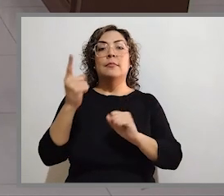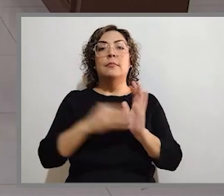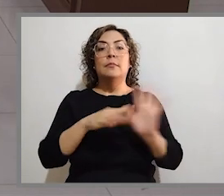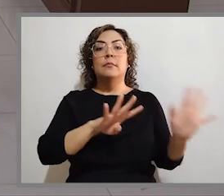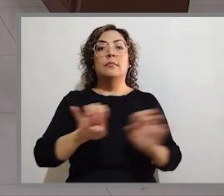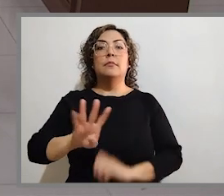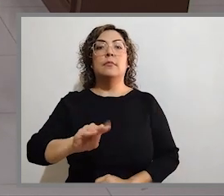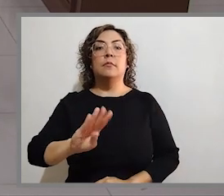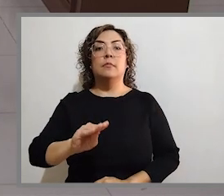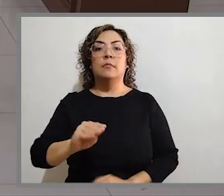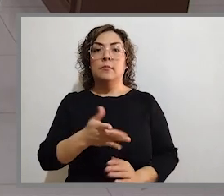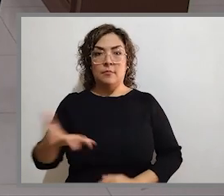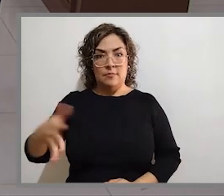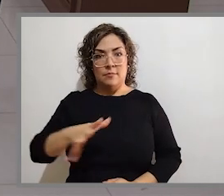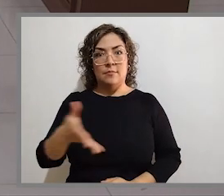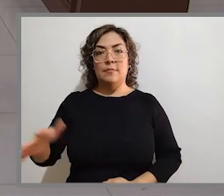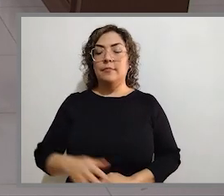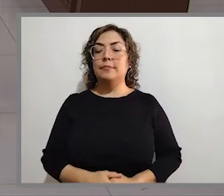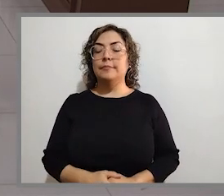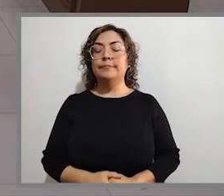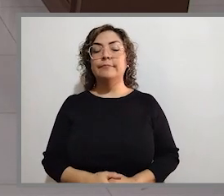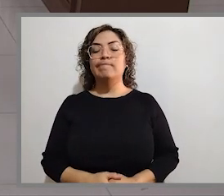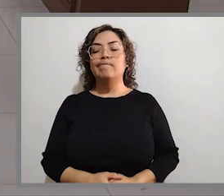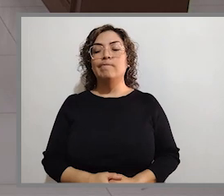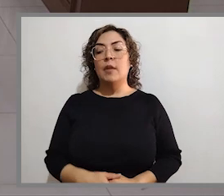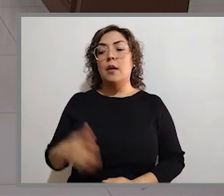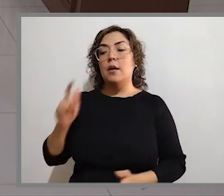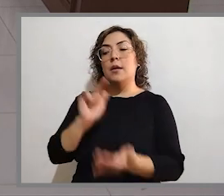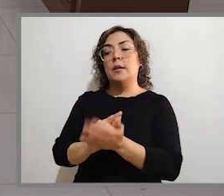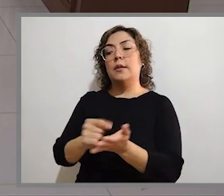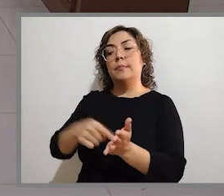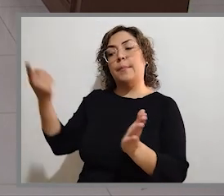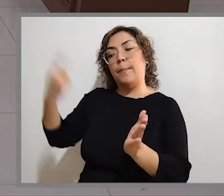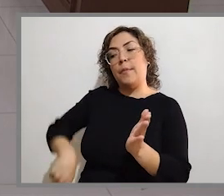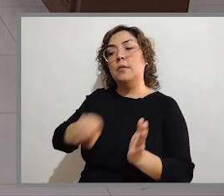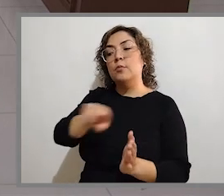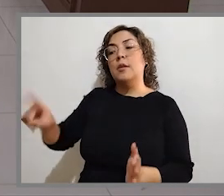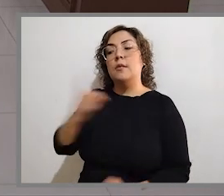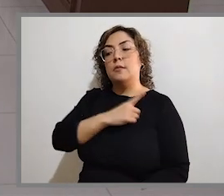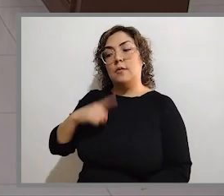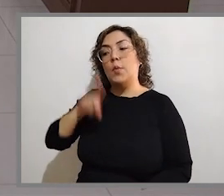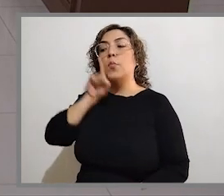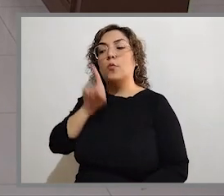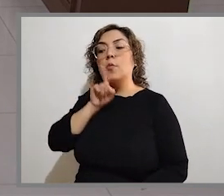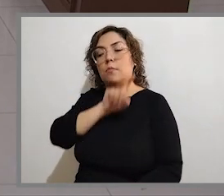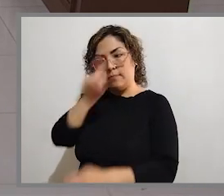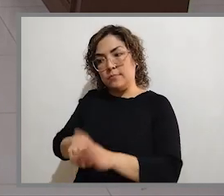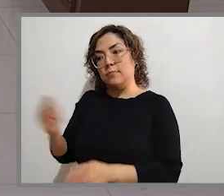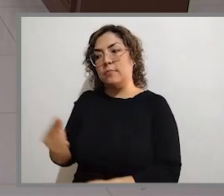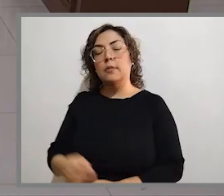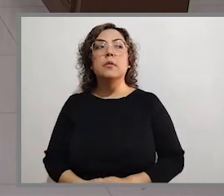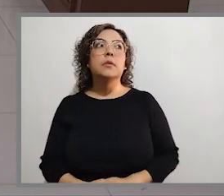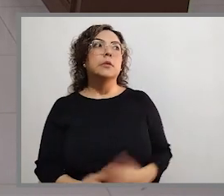que finalmente los partidos se vieran obligados a meter mujeres en las listas, a registrarlas en las